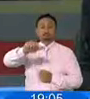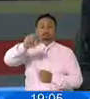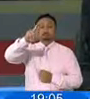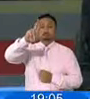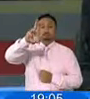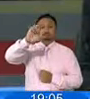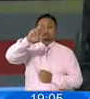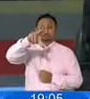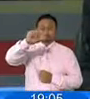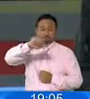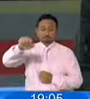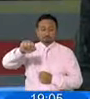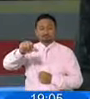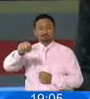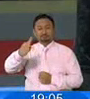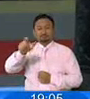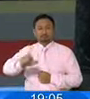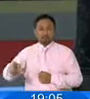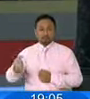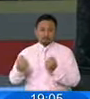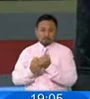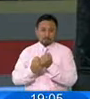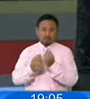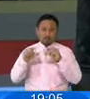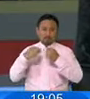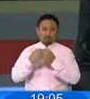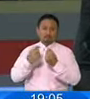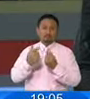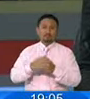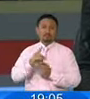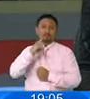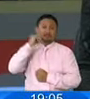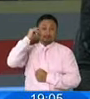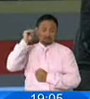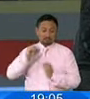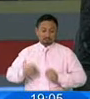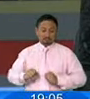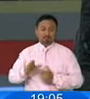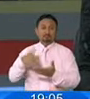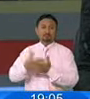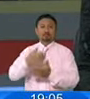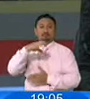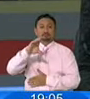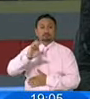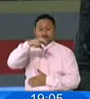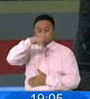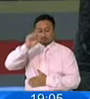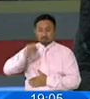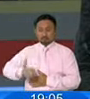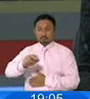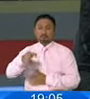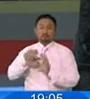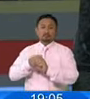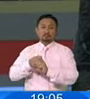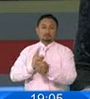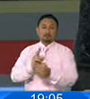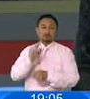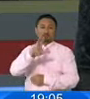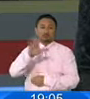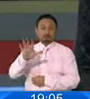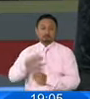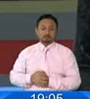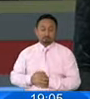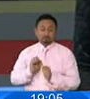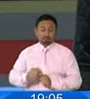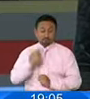decenas de adherentes correístas de Alianza País acudieron al CNE Guayas para presentar su desafiliación del movimiento oficialista.